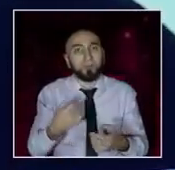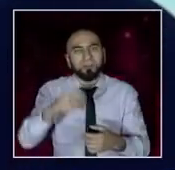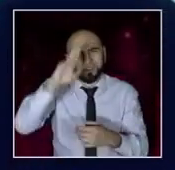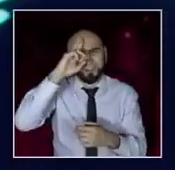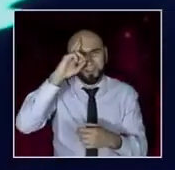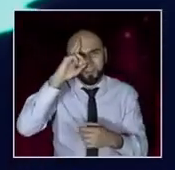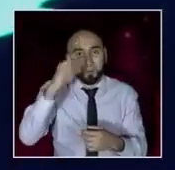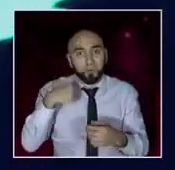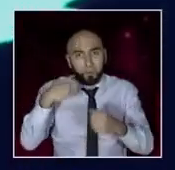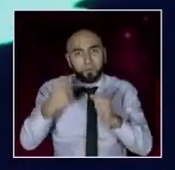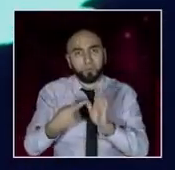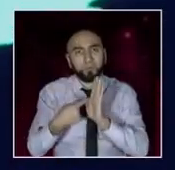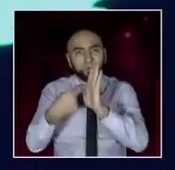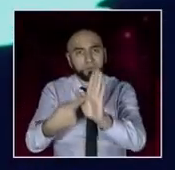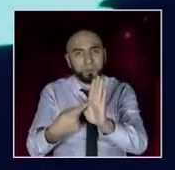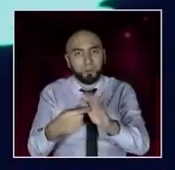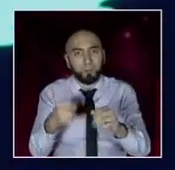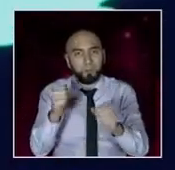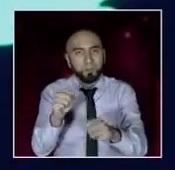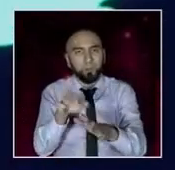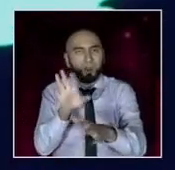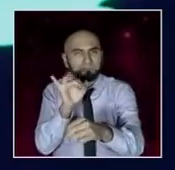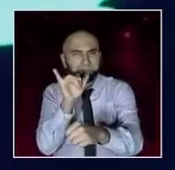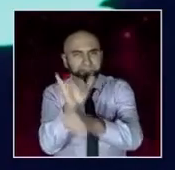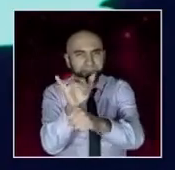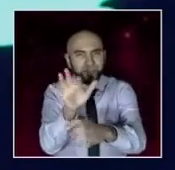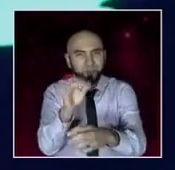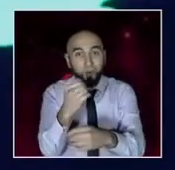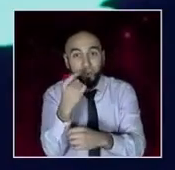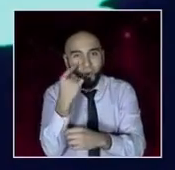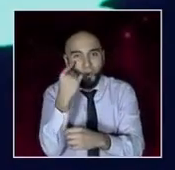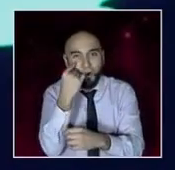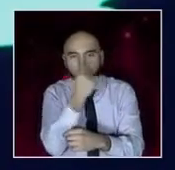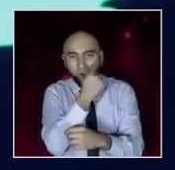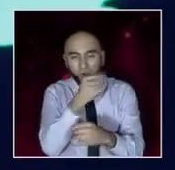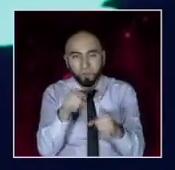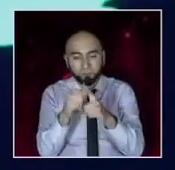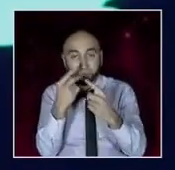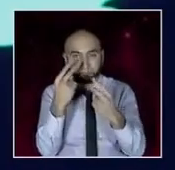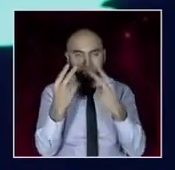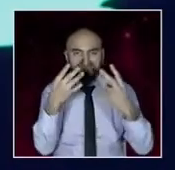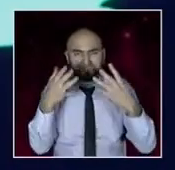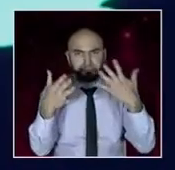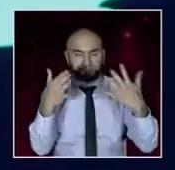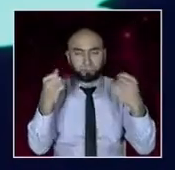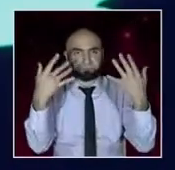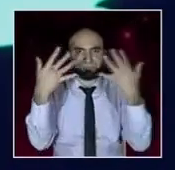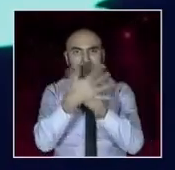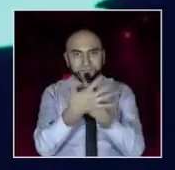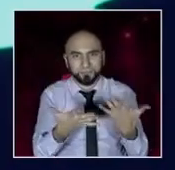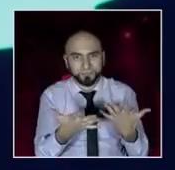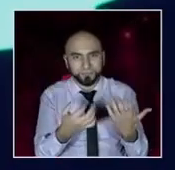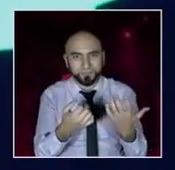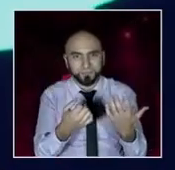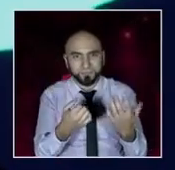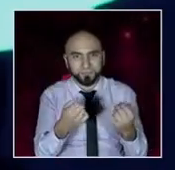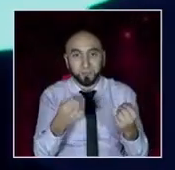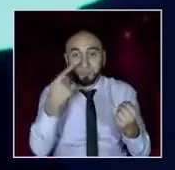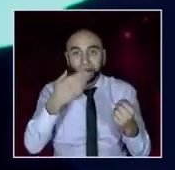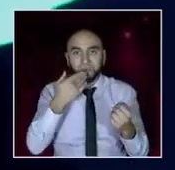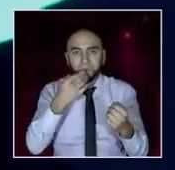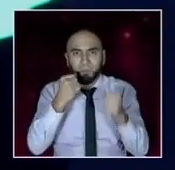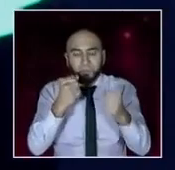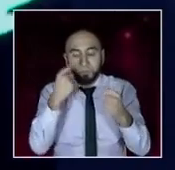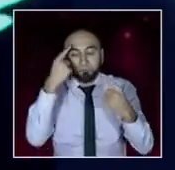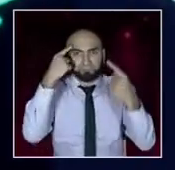estas ilusiones visuales que podrían engañar sus ojos, pero ¿cómo pueden también ser engañados de cómo son ustedes, cómo somos nosotros